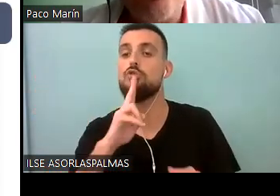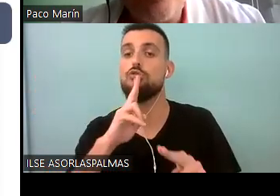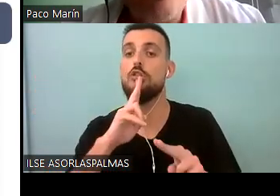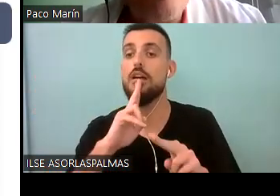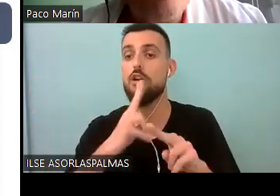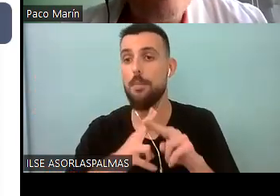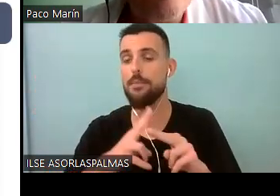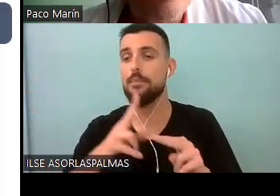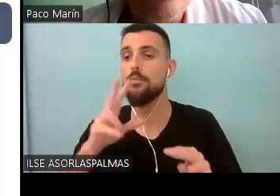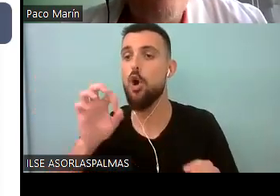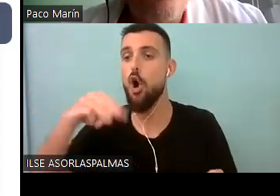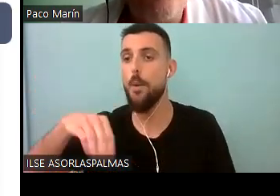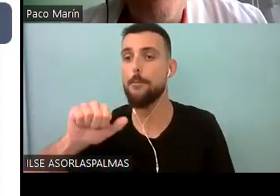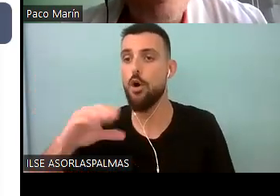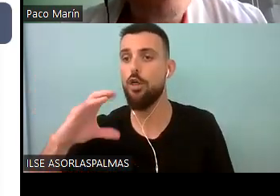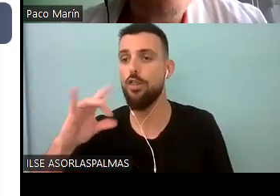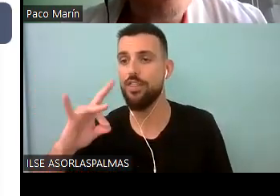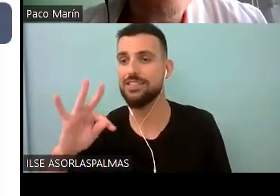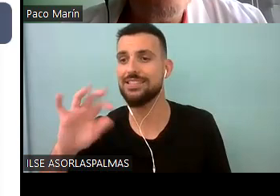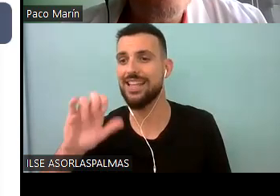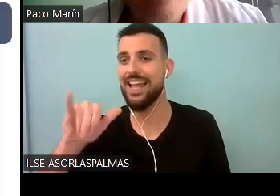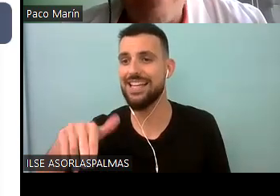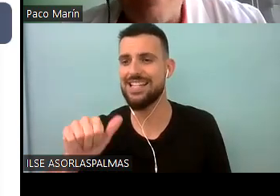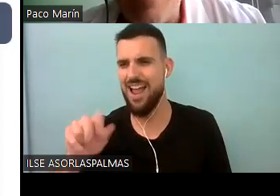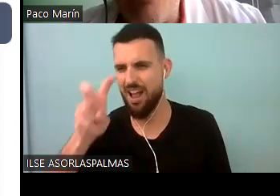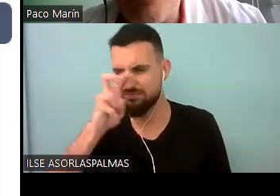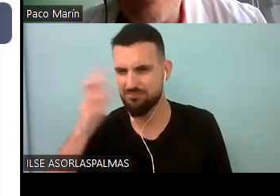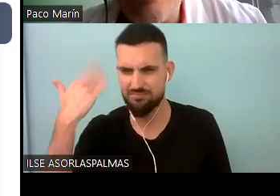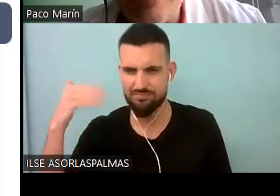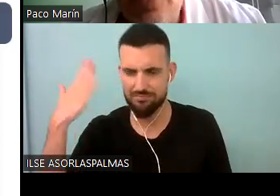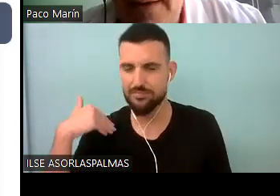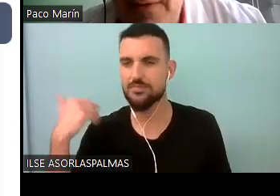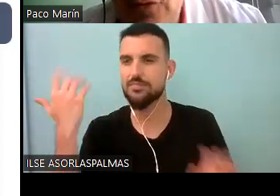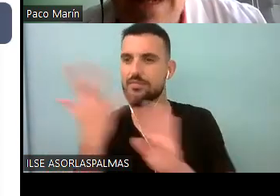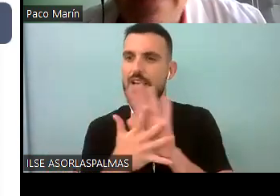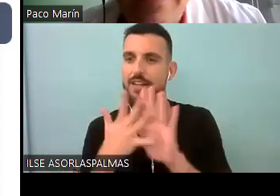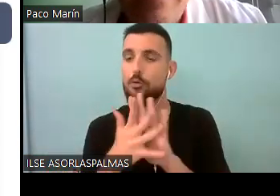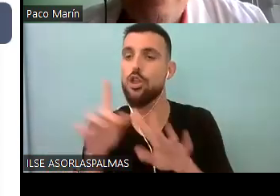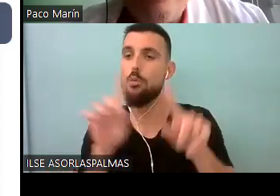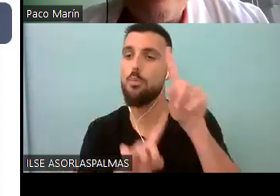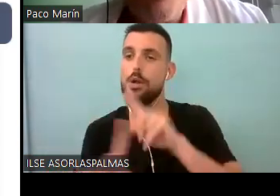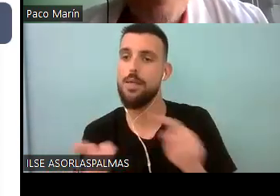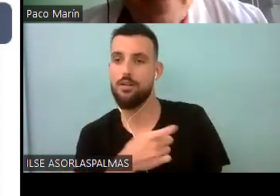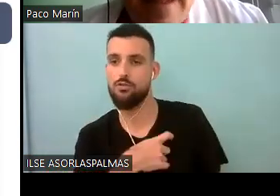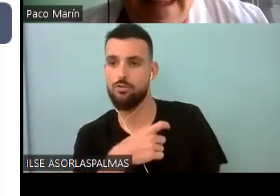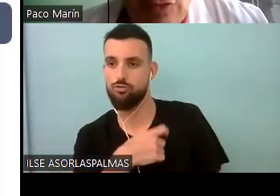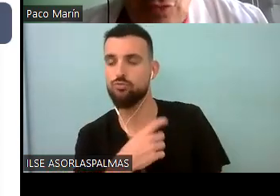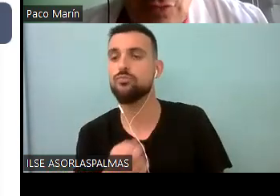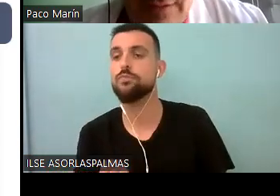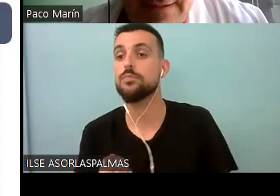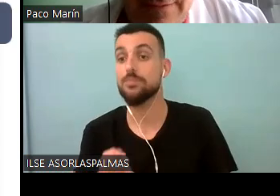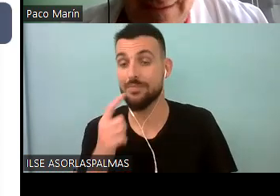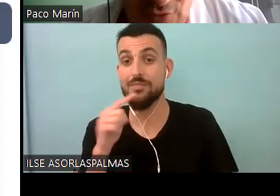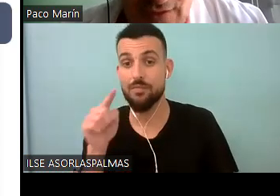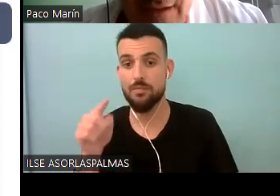no sé si recordáis de alguno de los webinars anteriores, aquel que hablábamos de riesgo cardiovascular. La homocisteína es